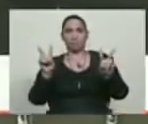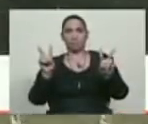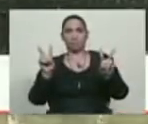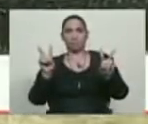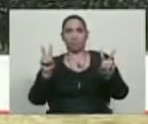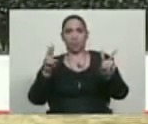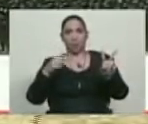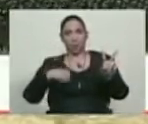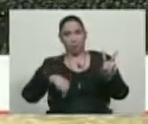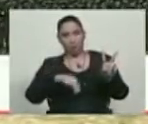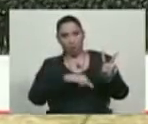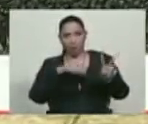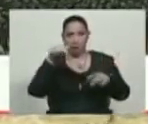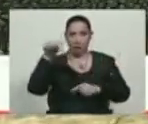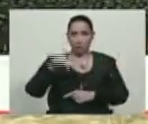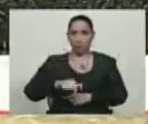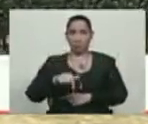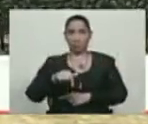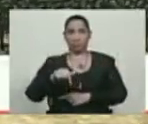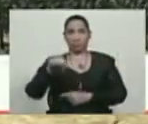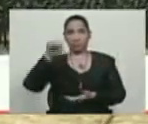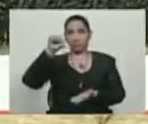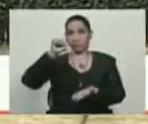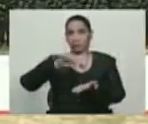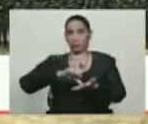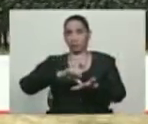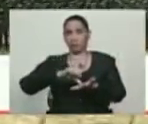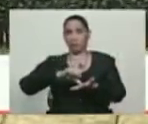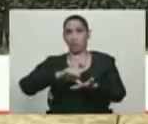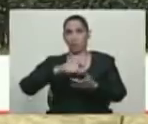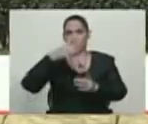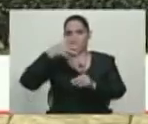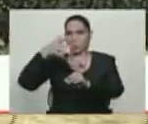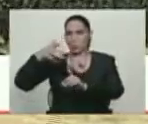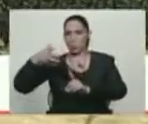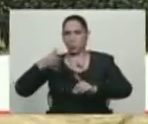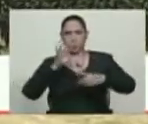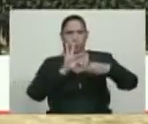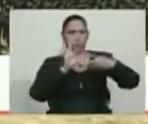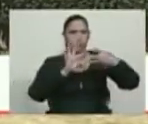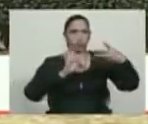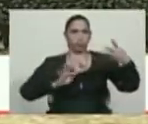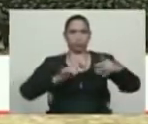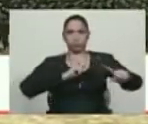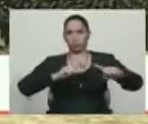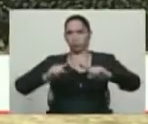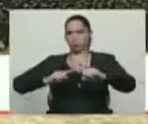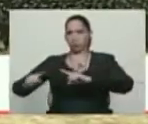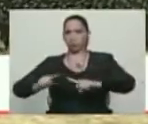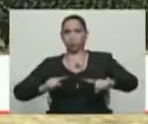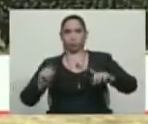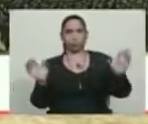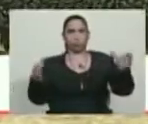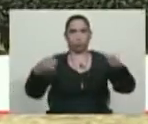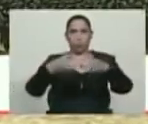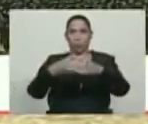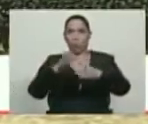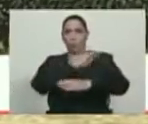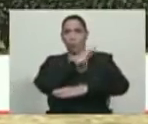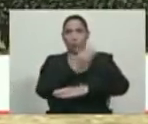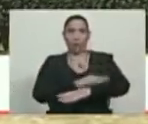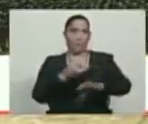Estamos aquí en este centro de instrucción y de funcionamiento de los comandos de fuerzas